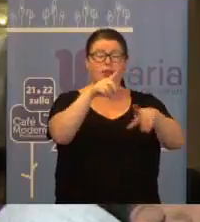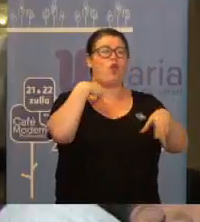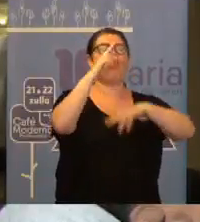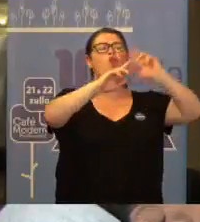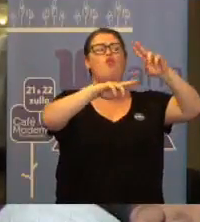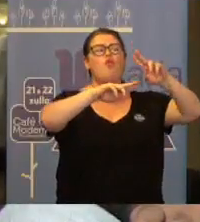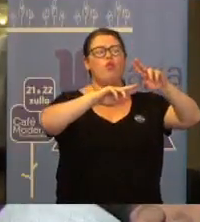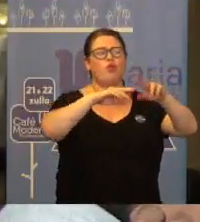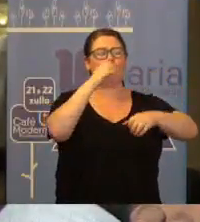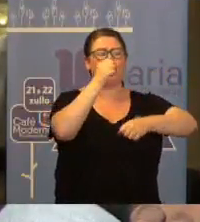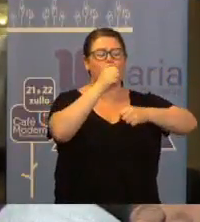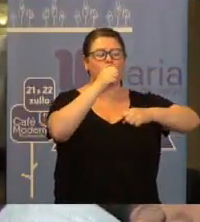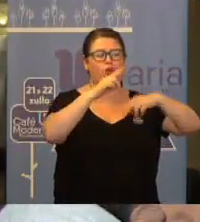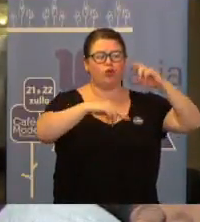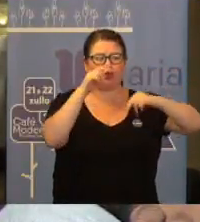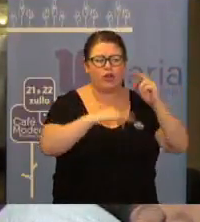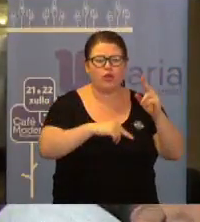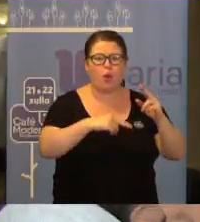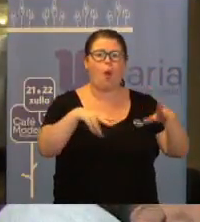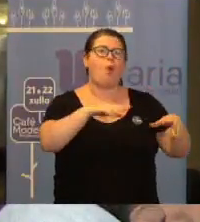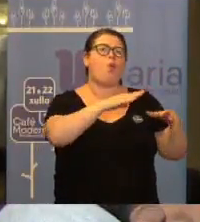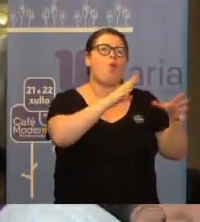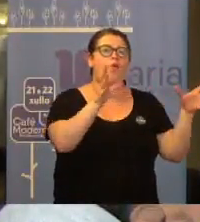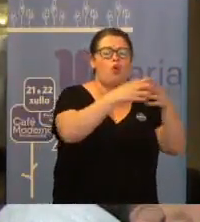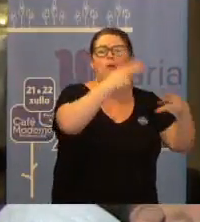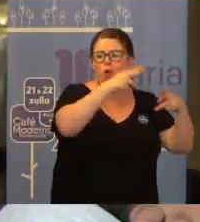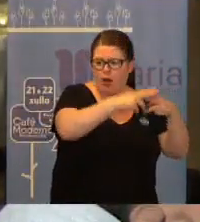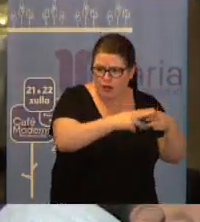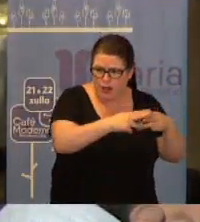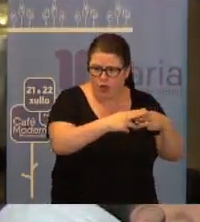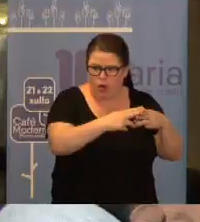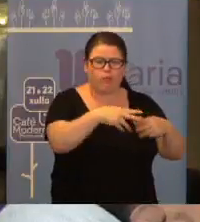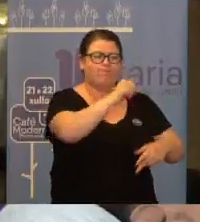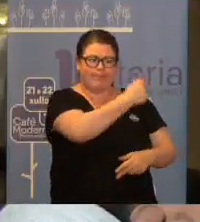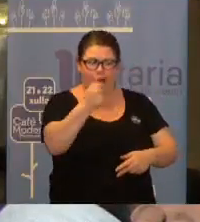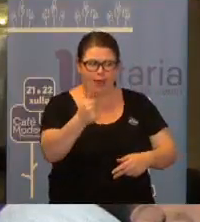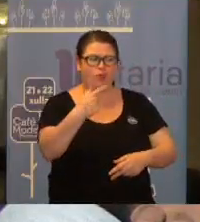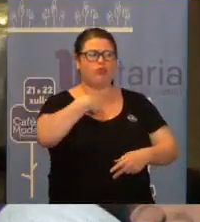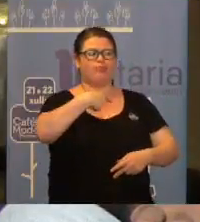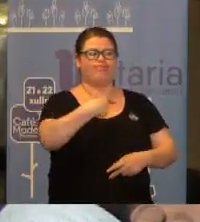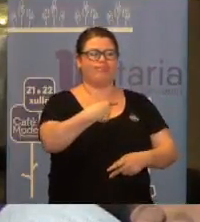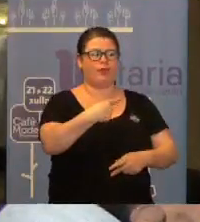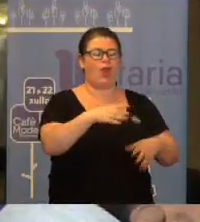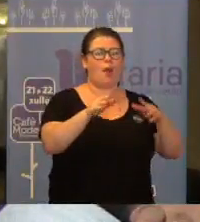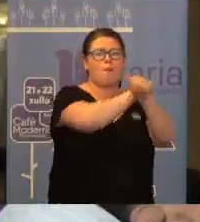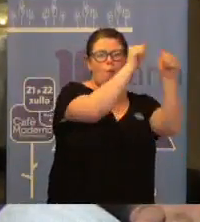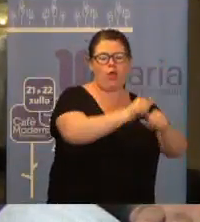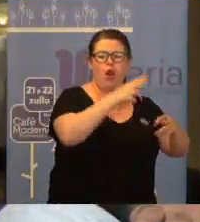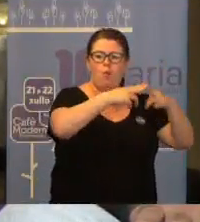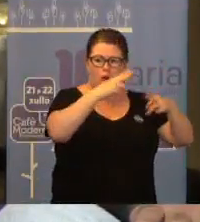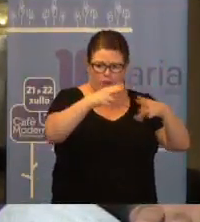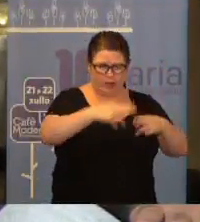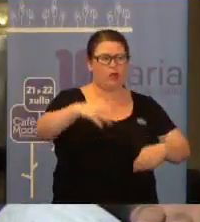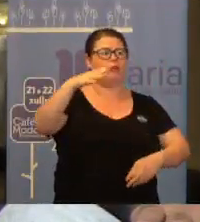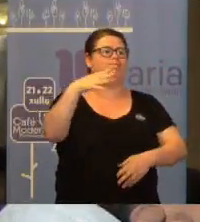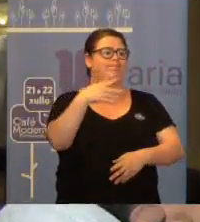un partido a la carta, en realidad estamos construindo un partido IKEA, onde cada un monta como quere o modelo político que lle ven dado, e